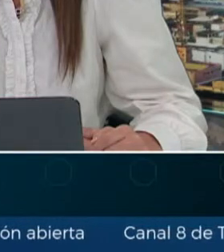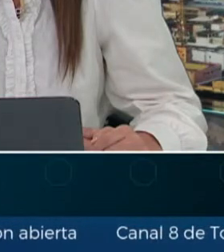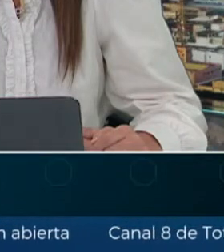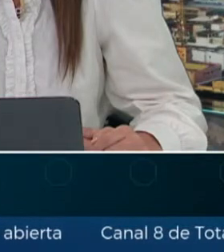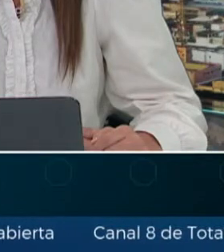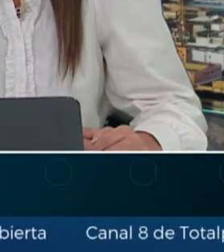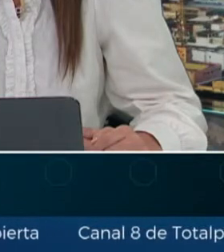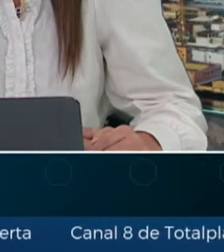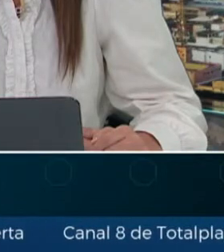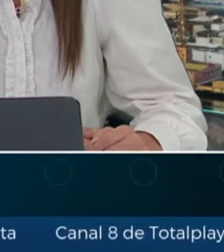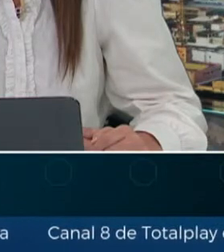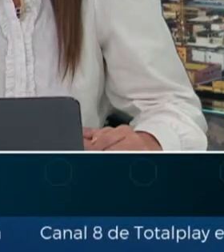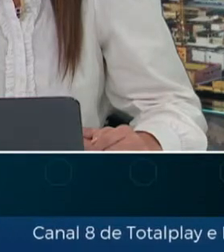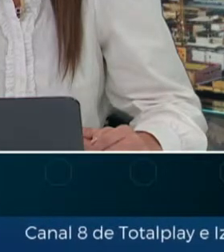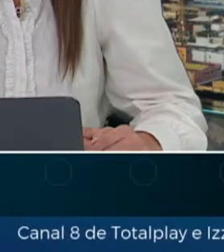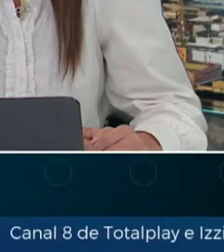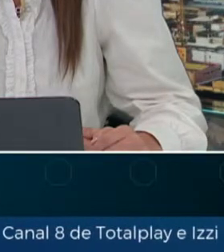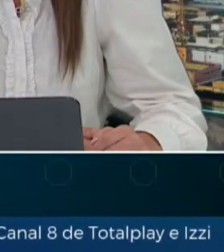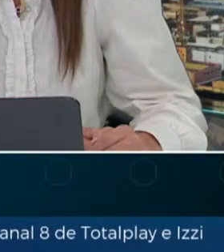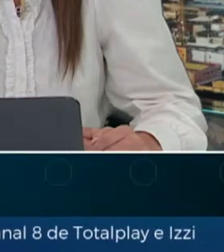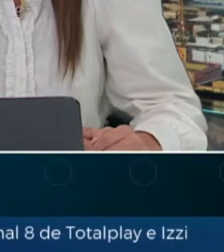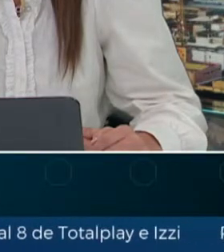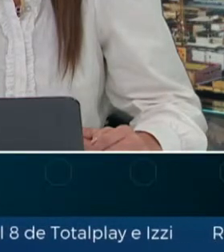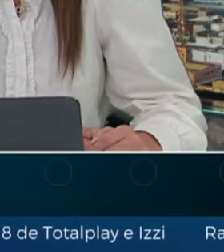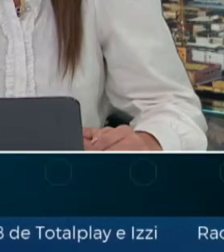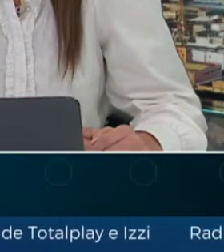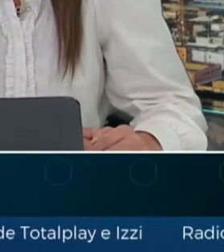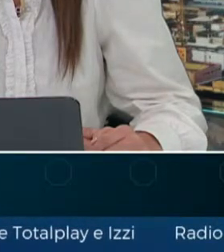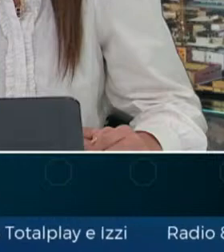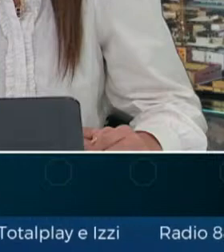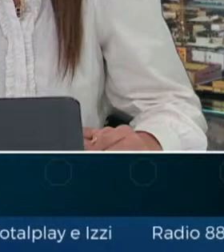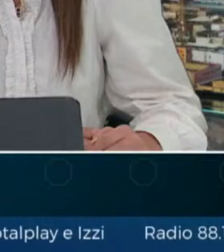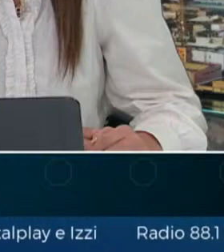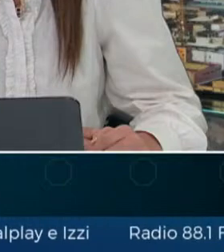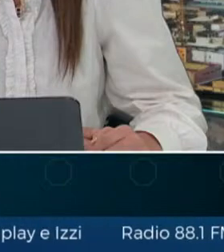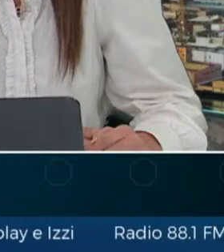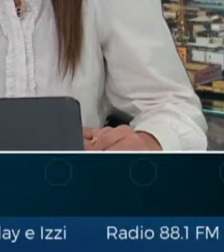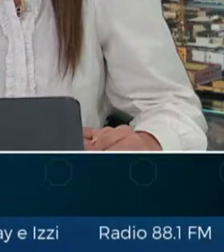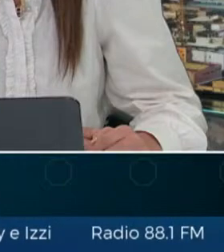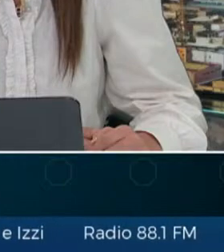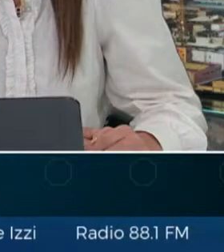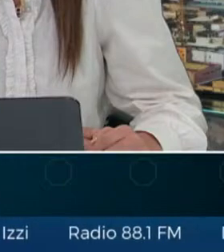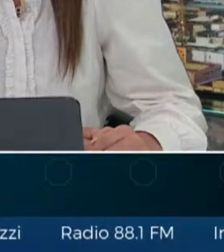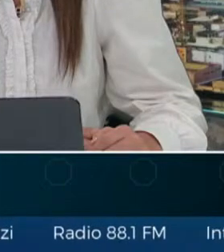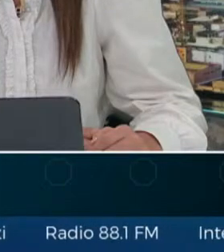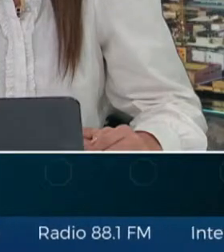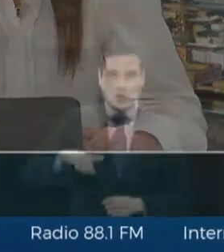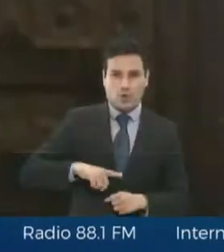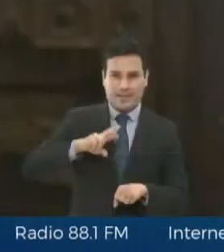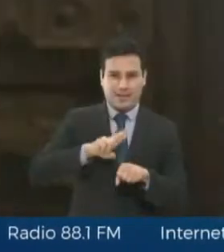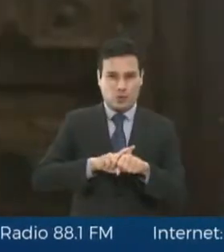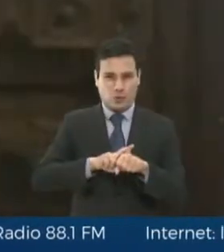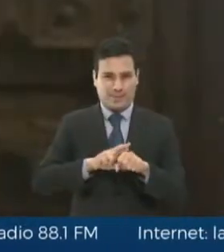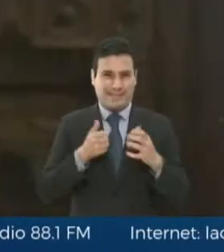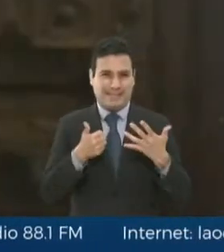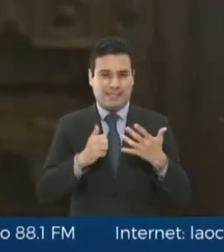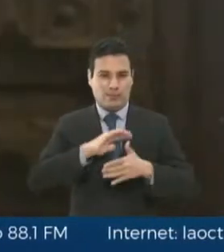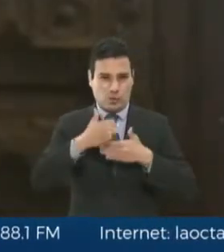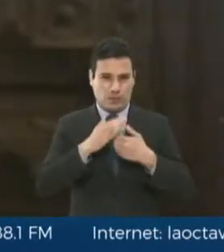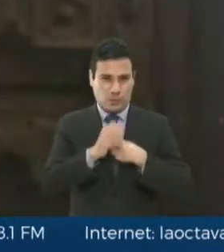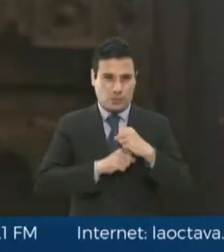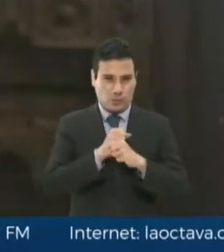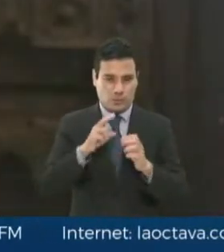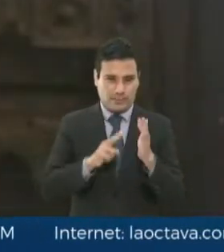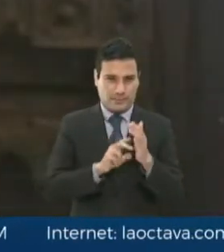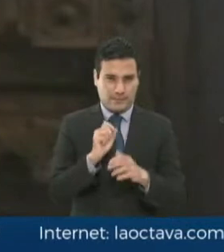ya hay un debate interesante entre los representantes de los partidos, porque se está aprobando en este momento el